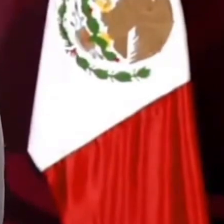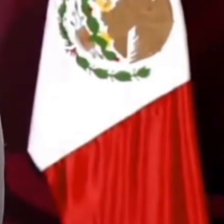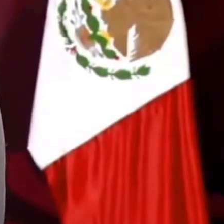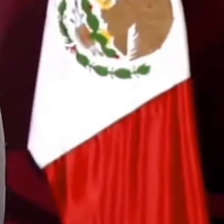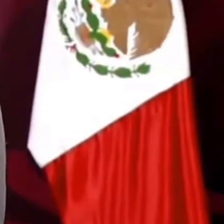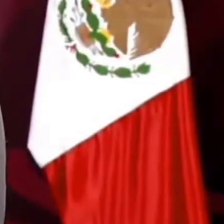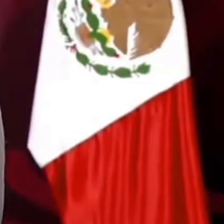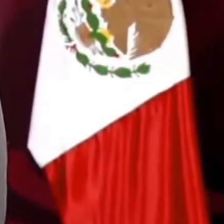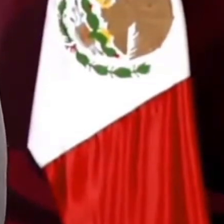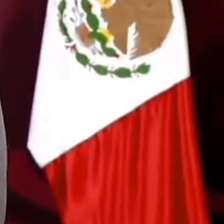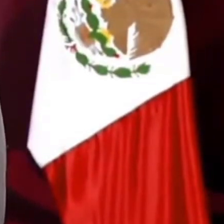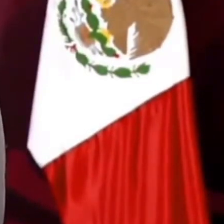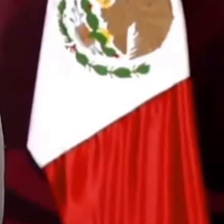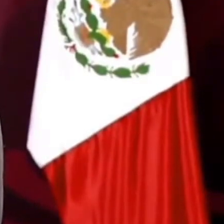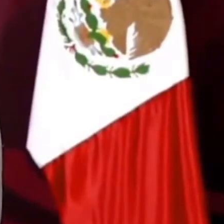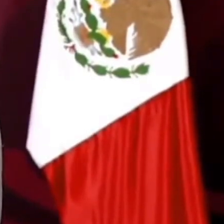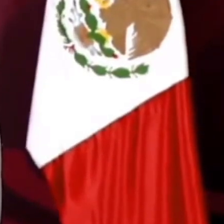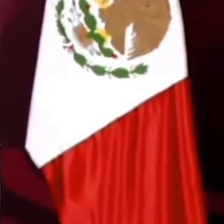tiene que